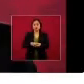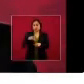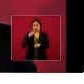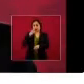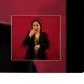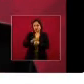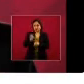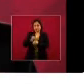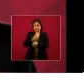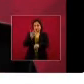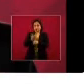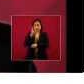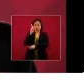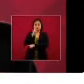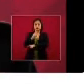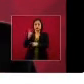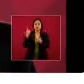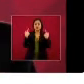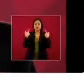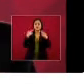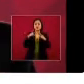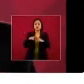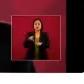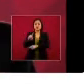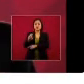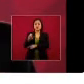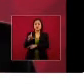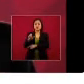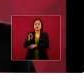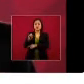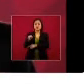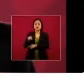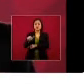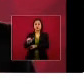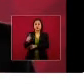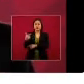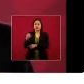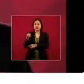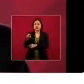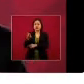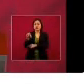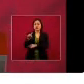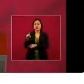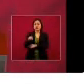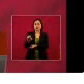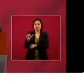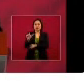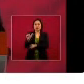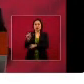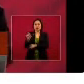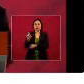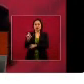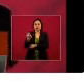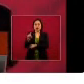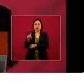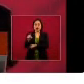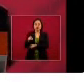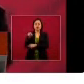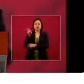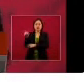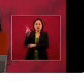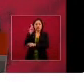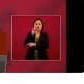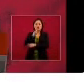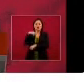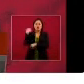también cuando fue candidata a la jefatura de plaza estatal en el estado de mexico se llamó jefatura